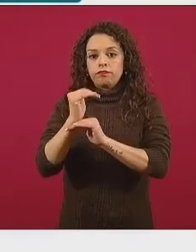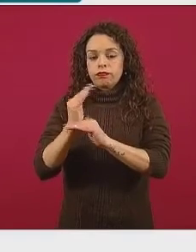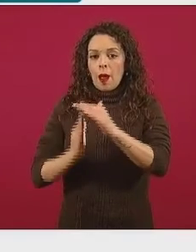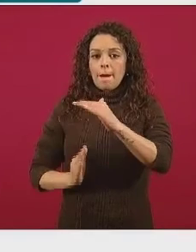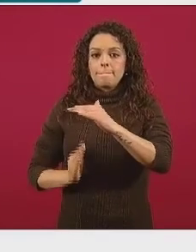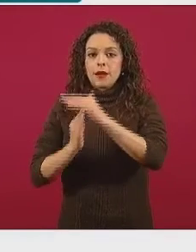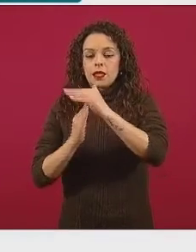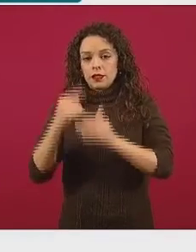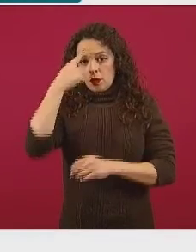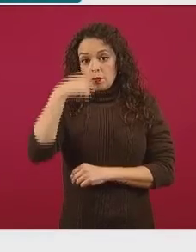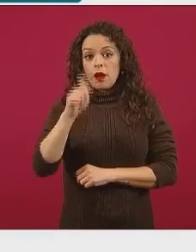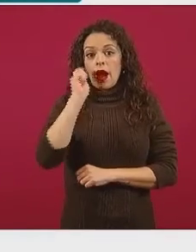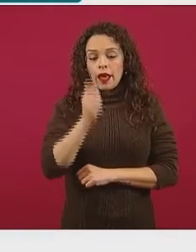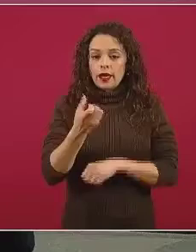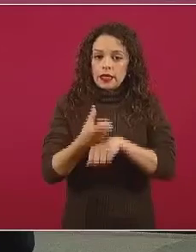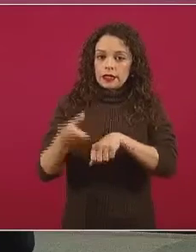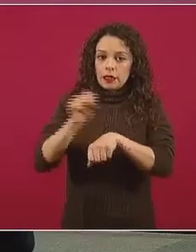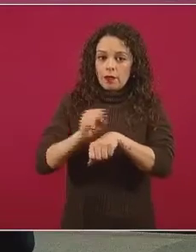cambio semanal.